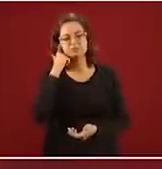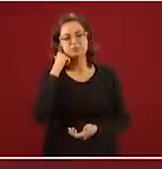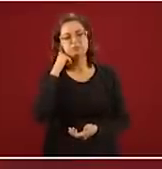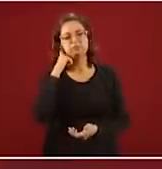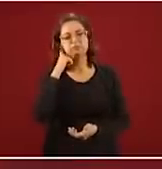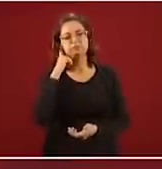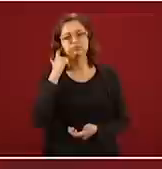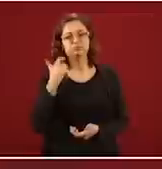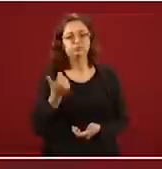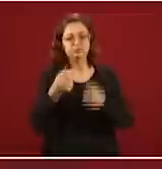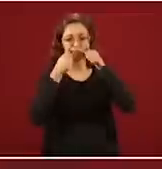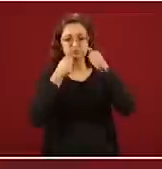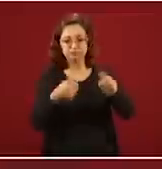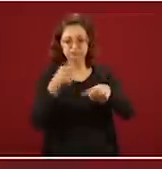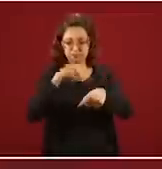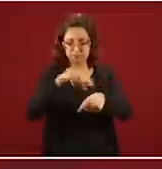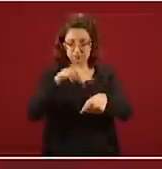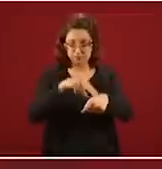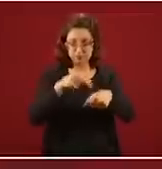la atención médica.